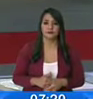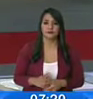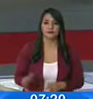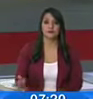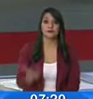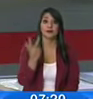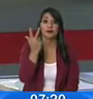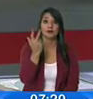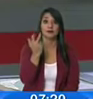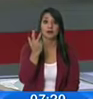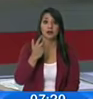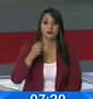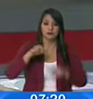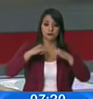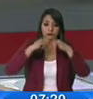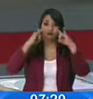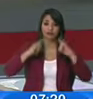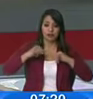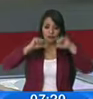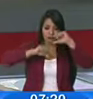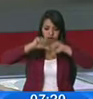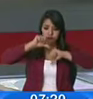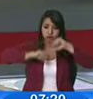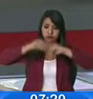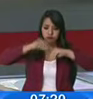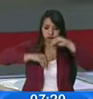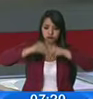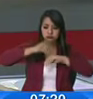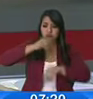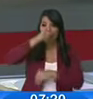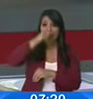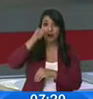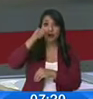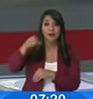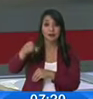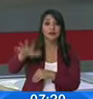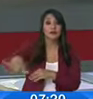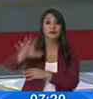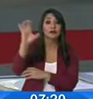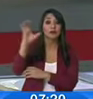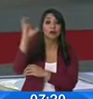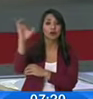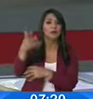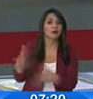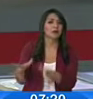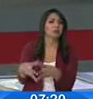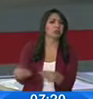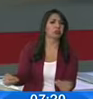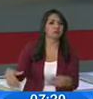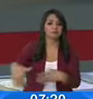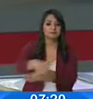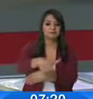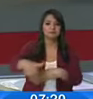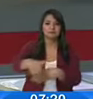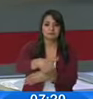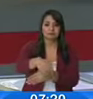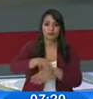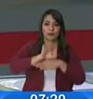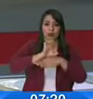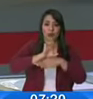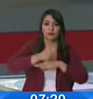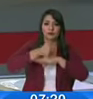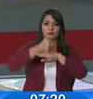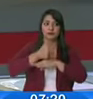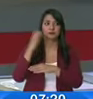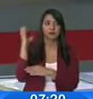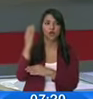13 laboratorios de procesamiento de cocaína fueron destruidos en la selva de Nariño, en Colombia, zona fronteriza con Ecuador. Las autoridades